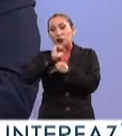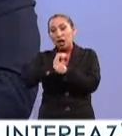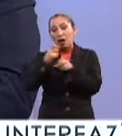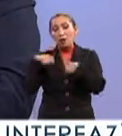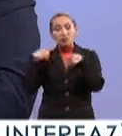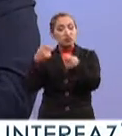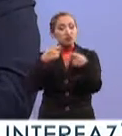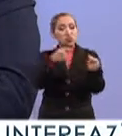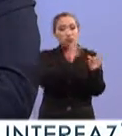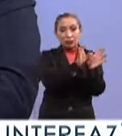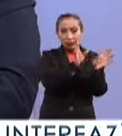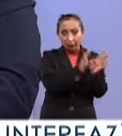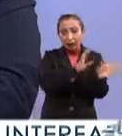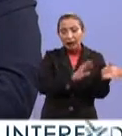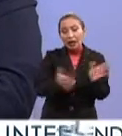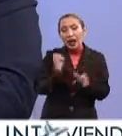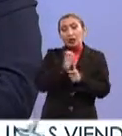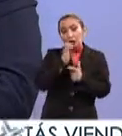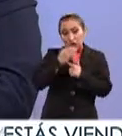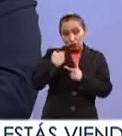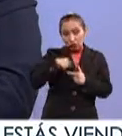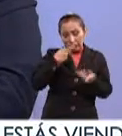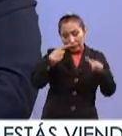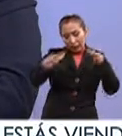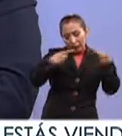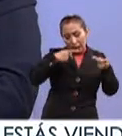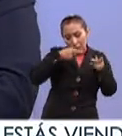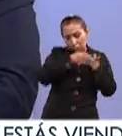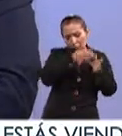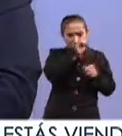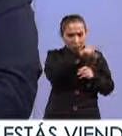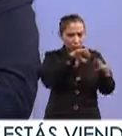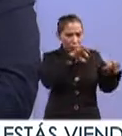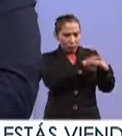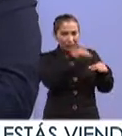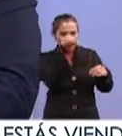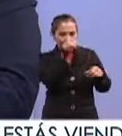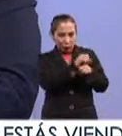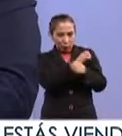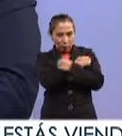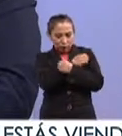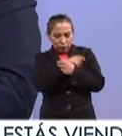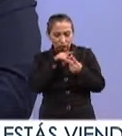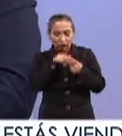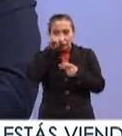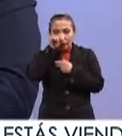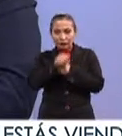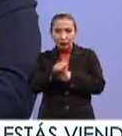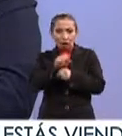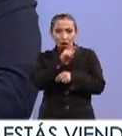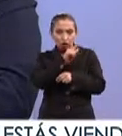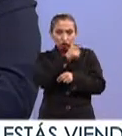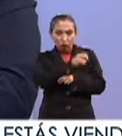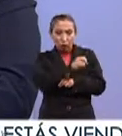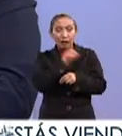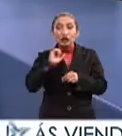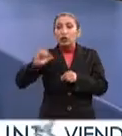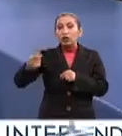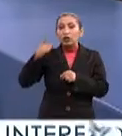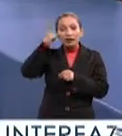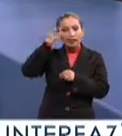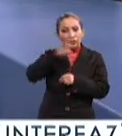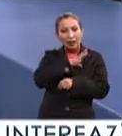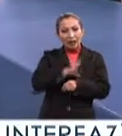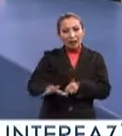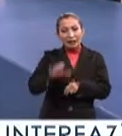partir de eso elaboramos una ruta para, junto con el secretario de Educación Pública, con el secretario Otto Granados y con el